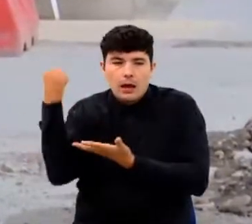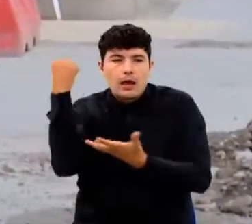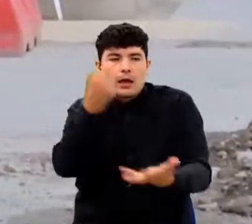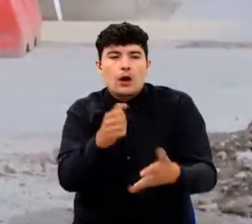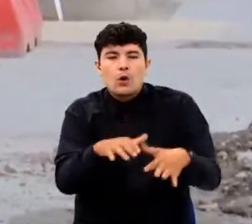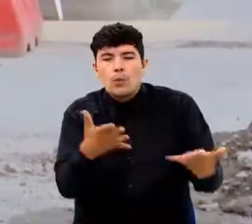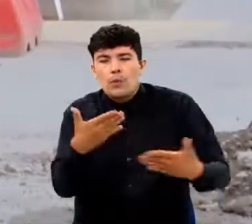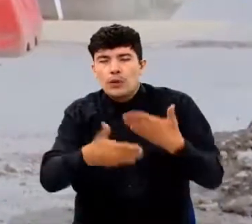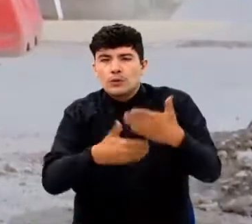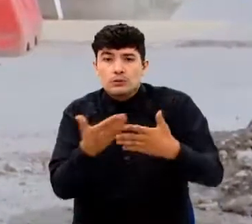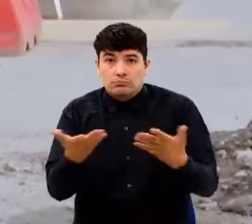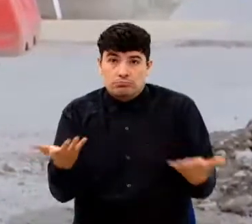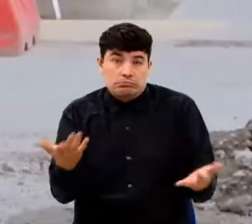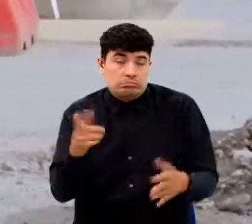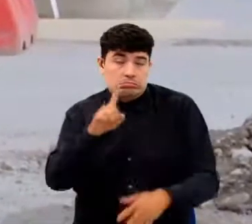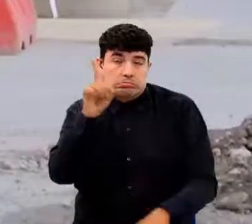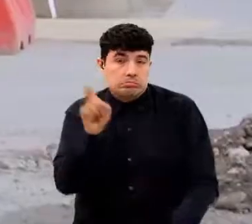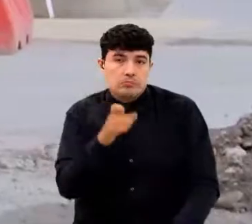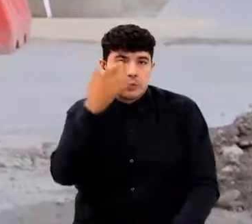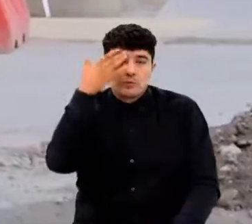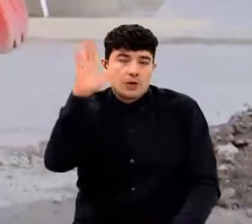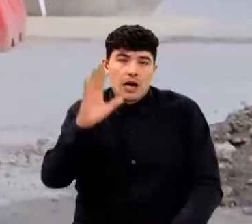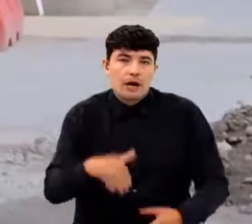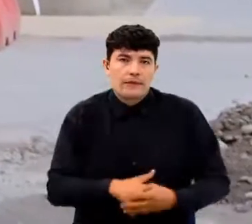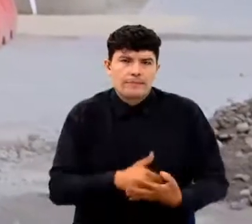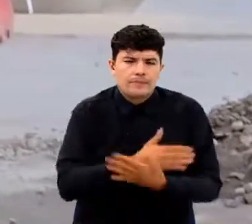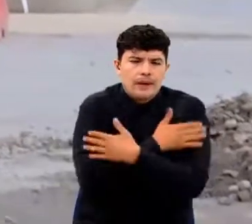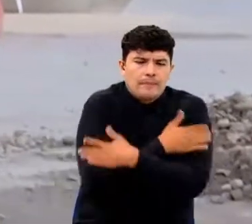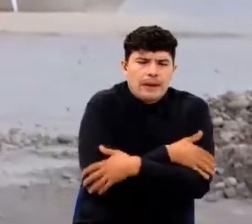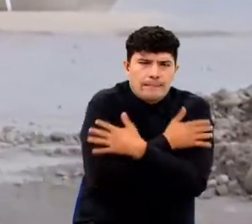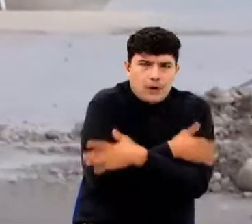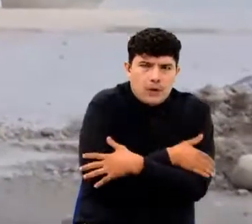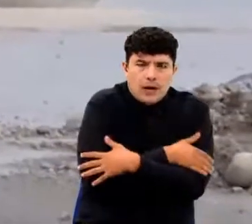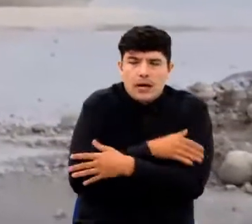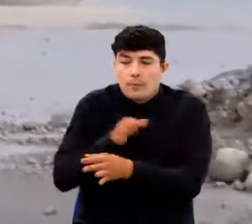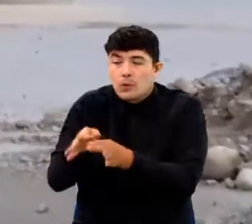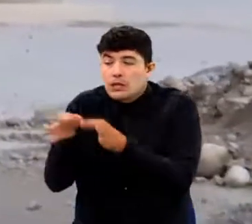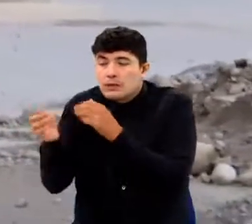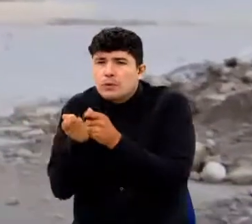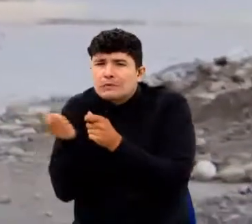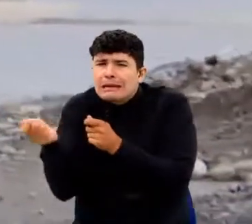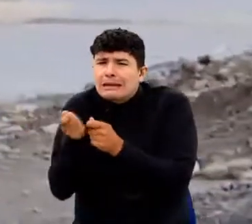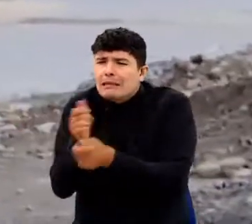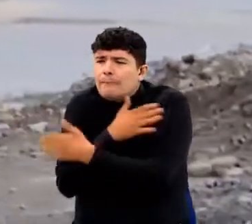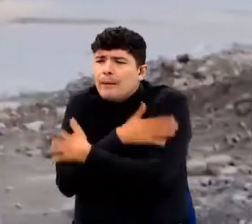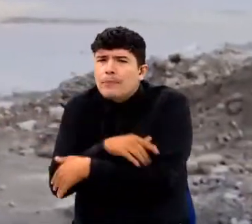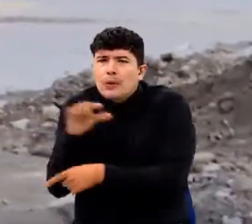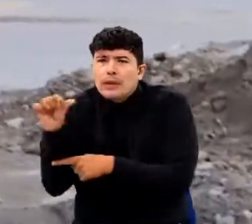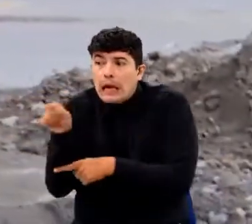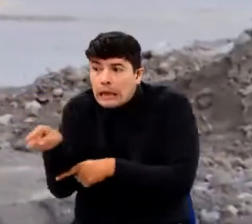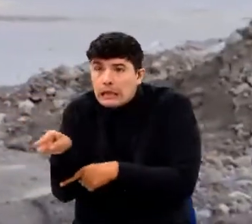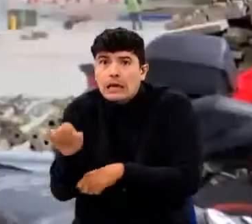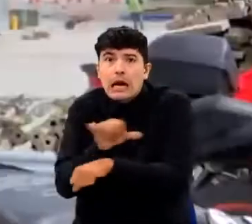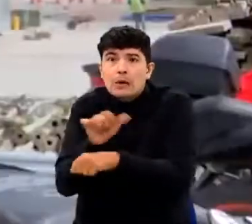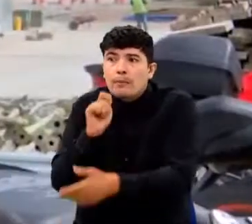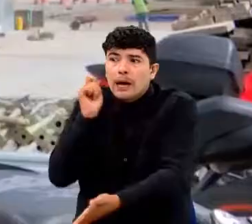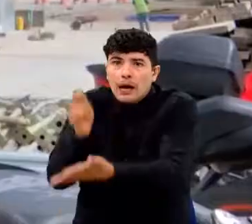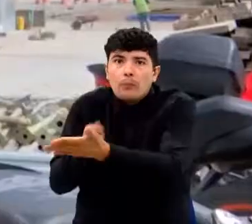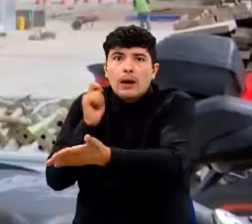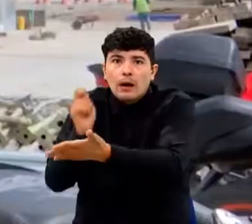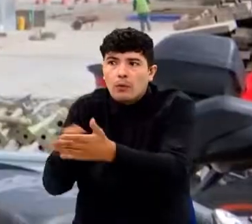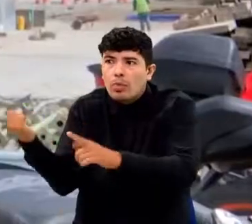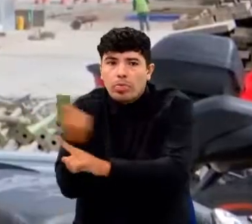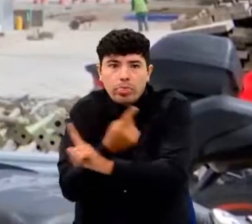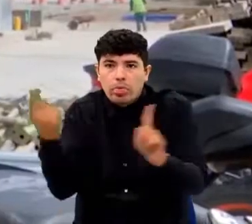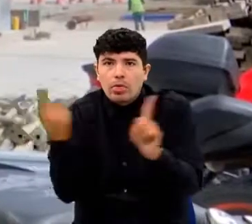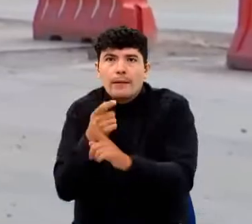este proceso. Desde Pamplona y Pamplonita, varios gremios han sentado su voz de protesta para que se le dé claridad sobre este peaje.